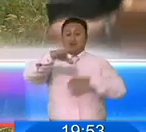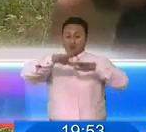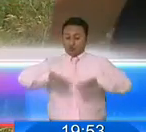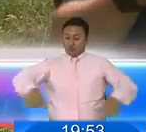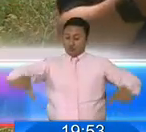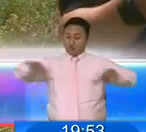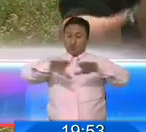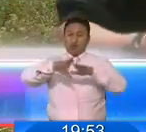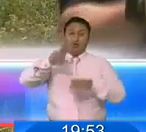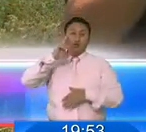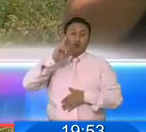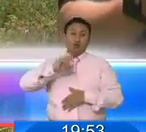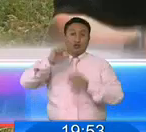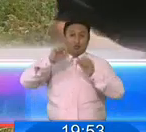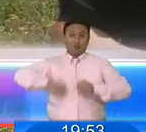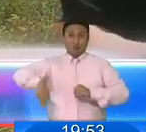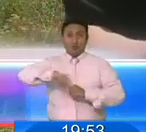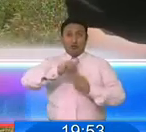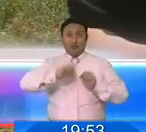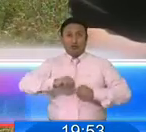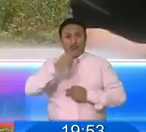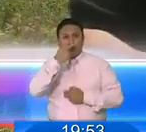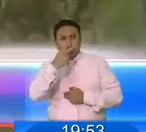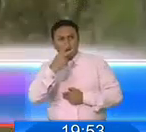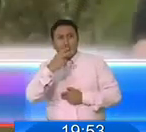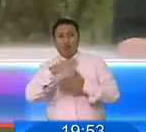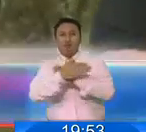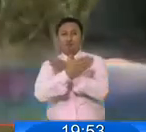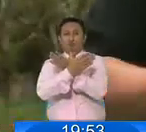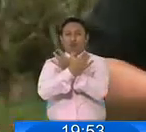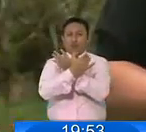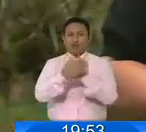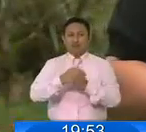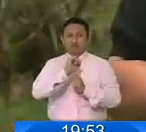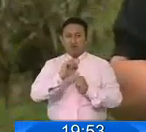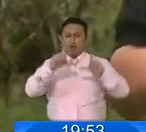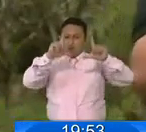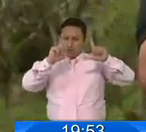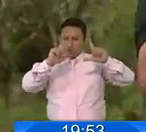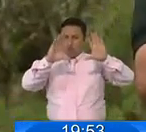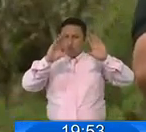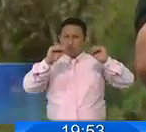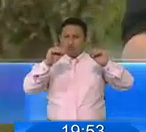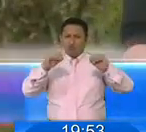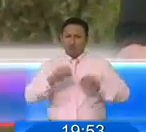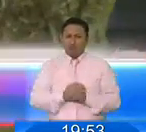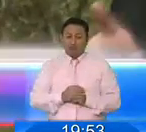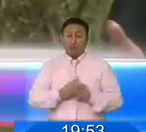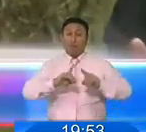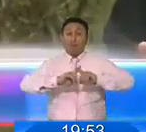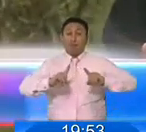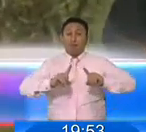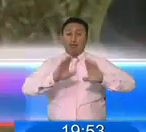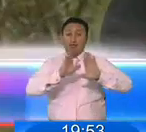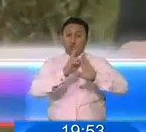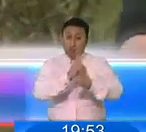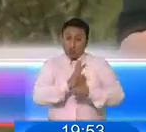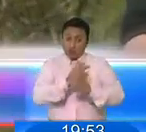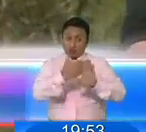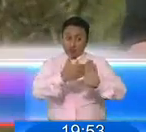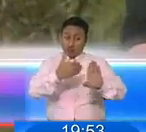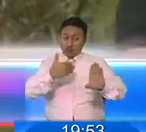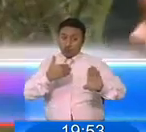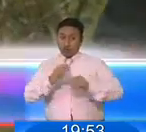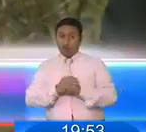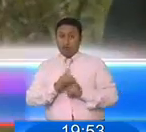extranjeros pueden acercarse a realizar observación de aves e incluso tomar fotografías sin embargo deben guardar una distancia prudente pues